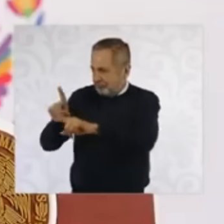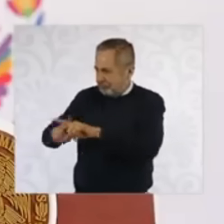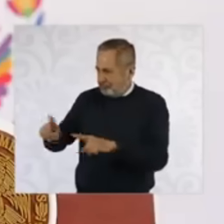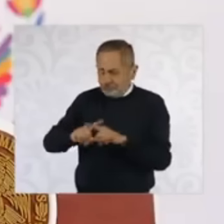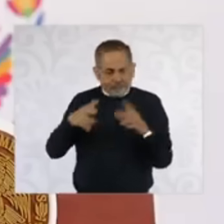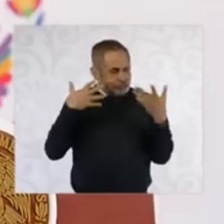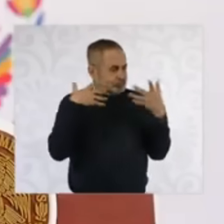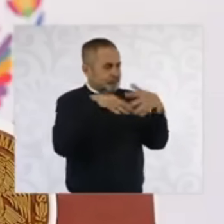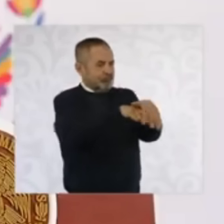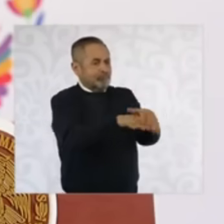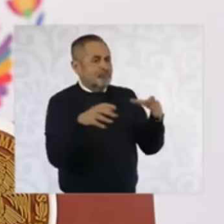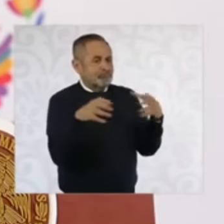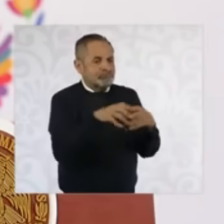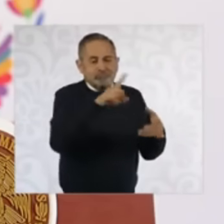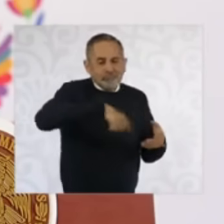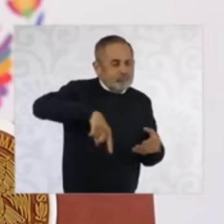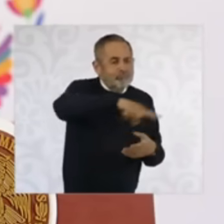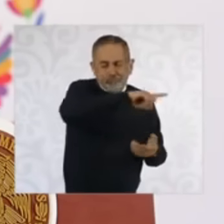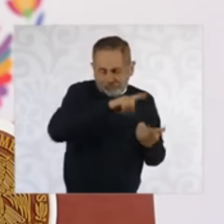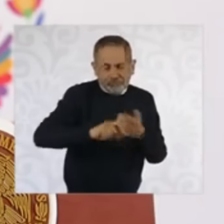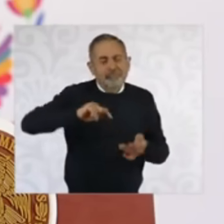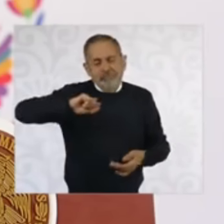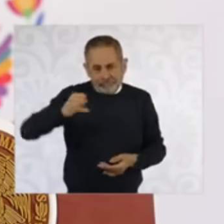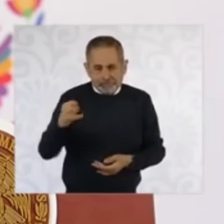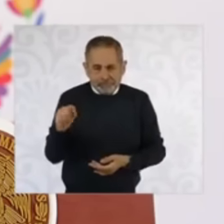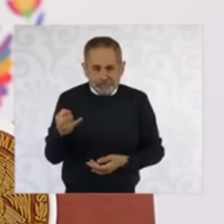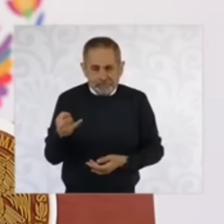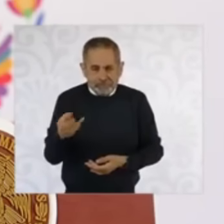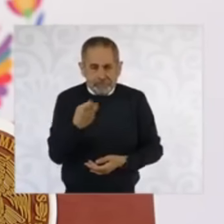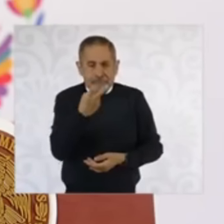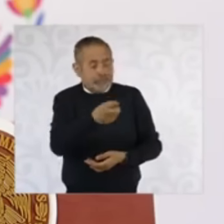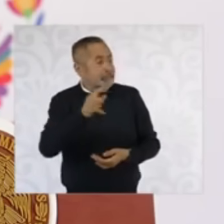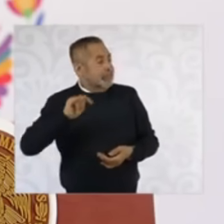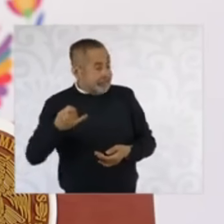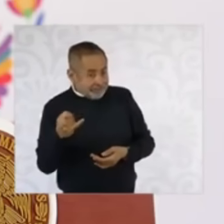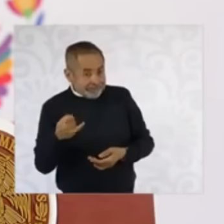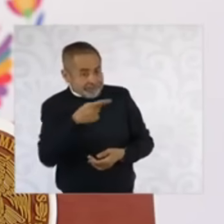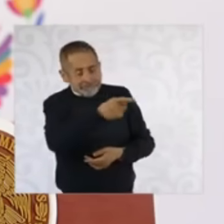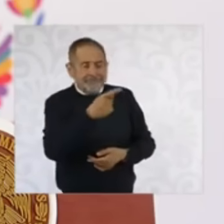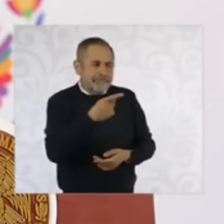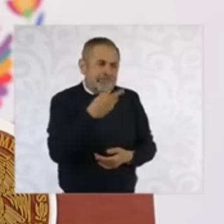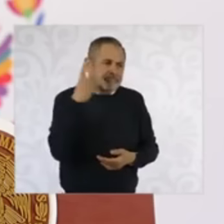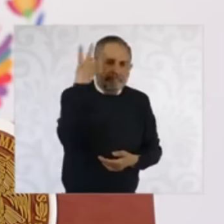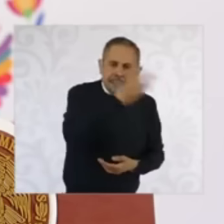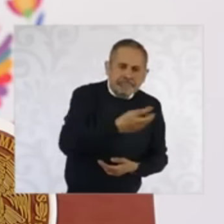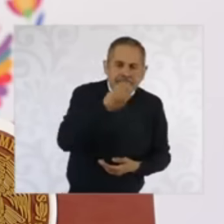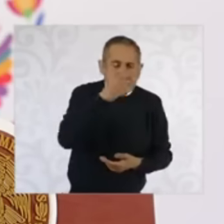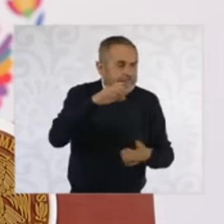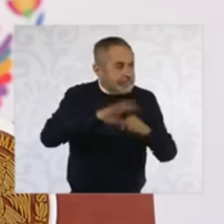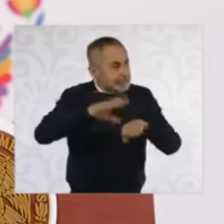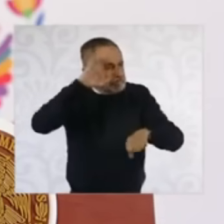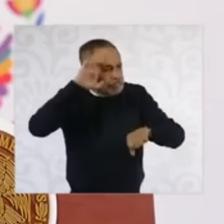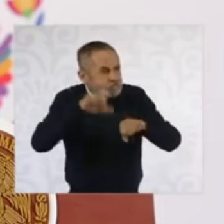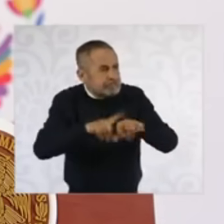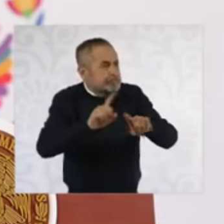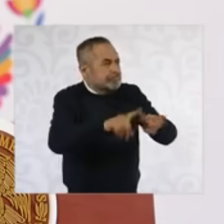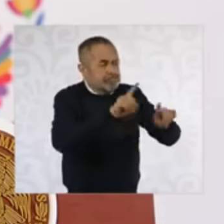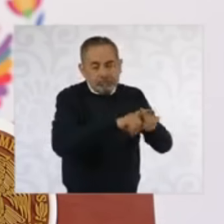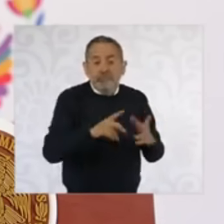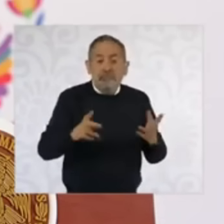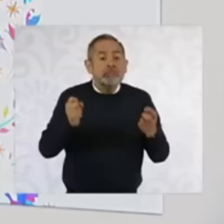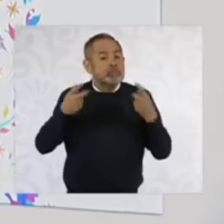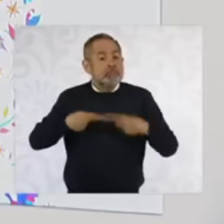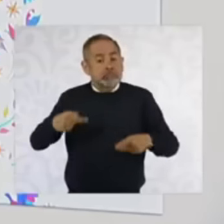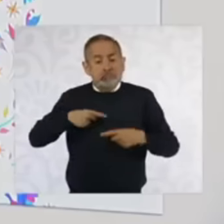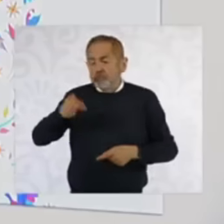lugares del país y esto ha hecho de esta ciudad Pues un lugar muy rico en cultura mucha gente llega